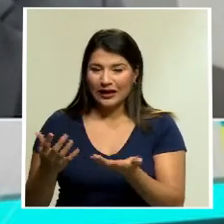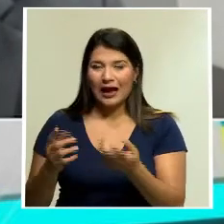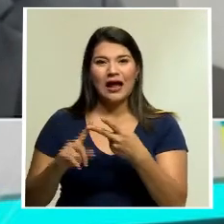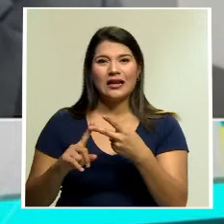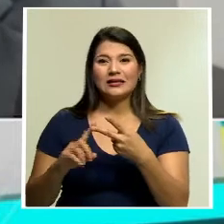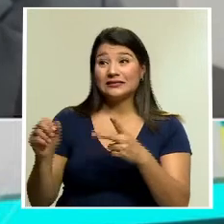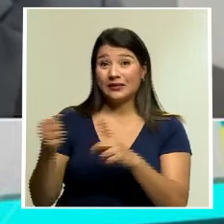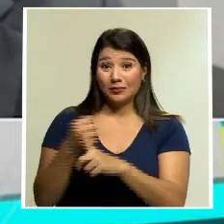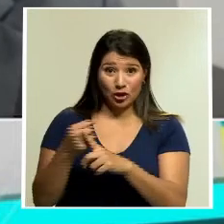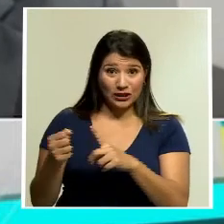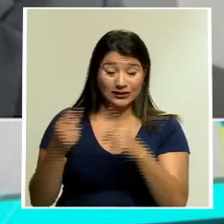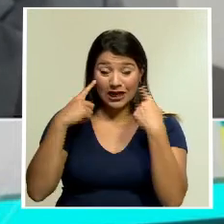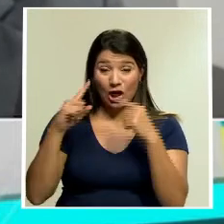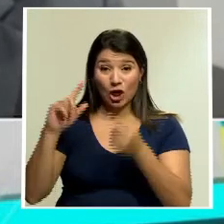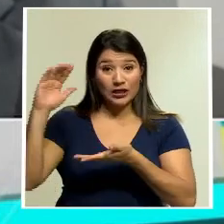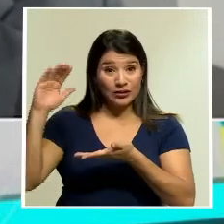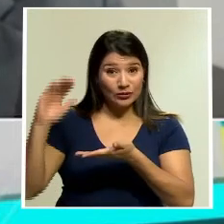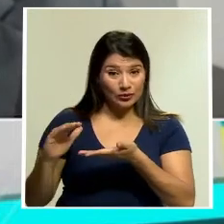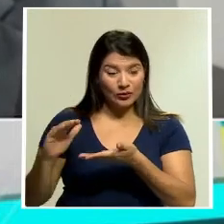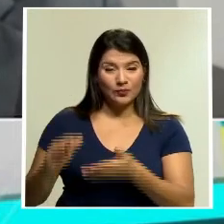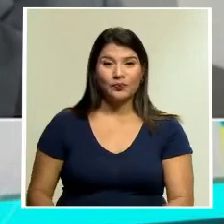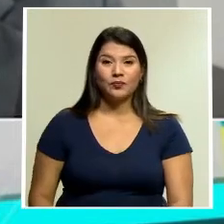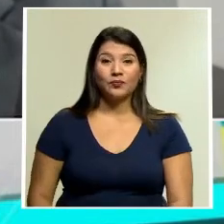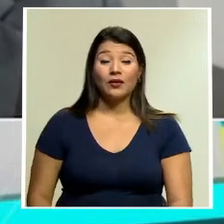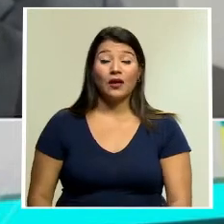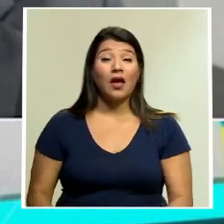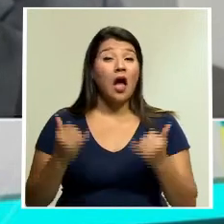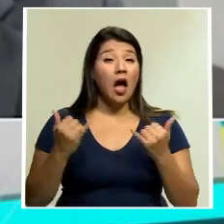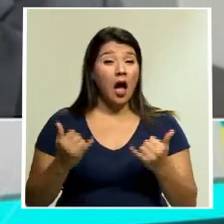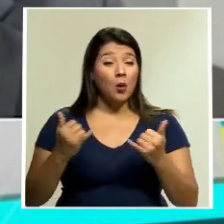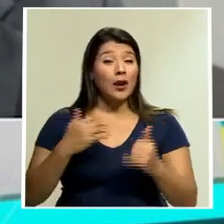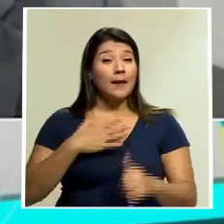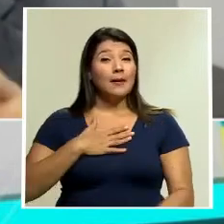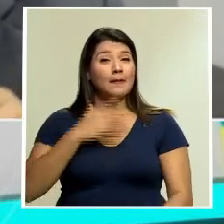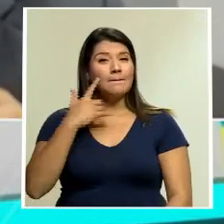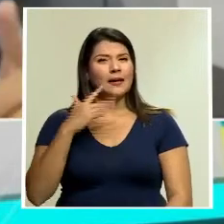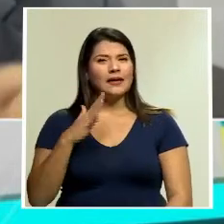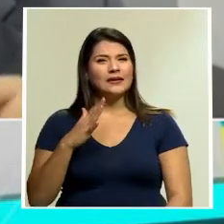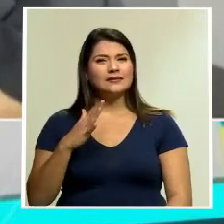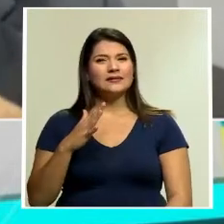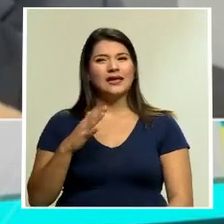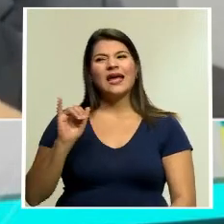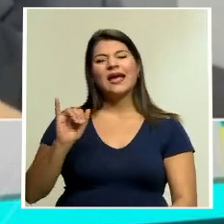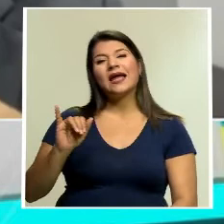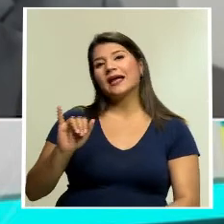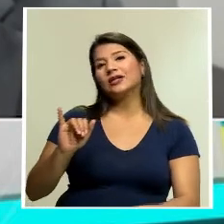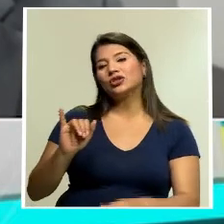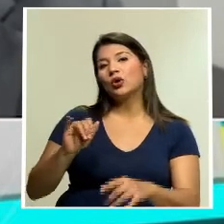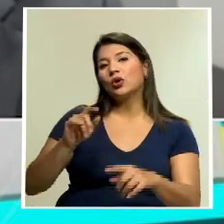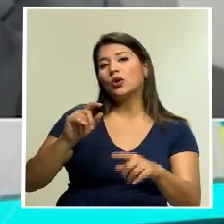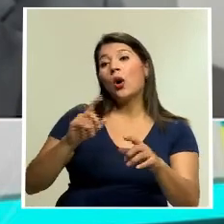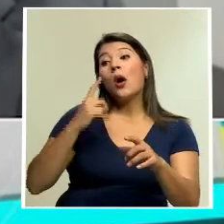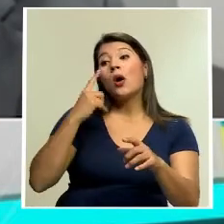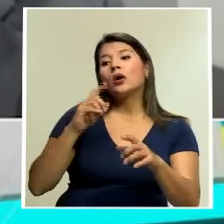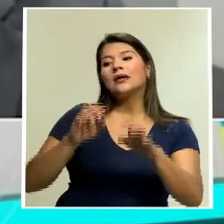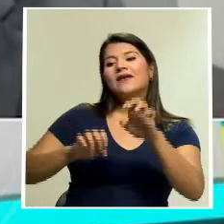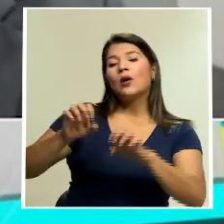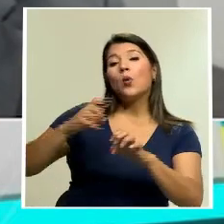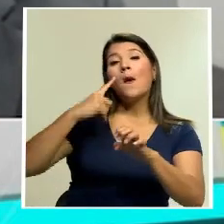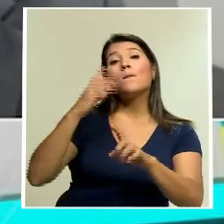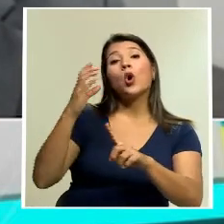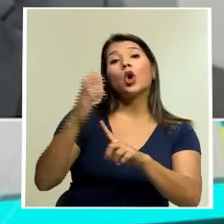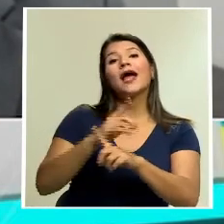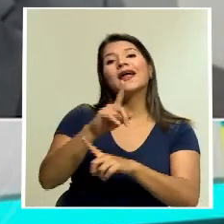de violencia. Estamos actualmente, me parece, eso se mide por cada 100.000 habitantes y estamos